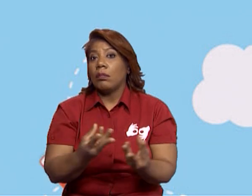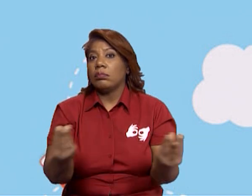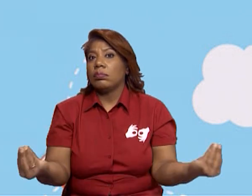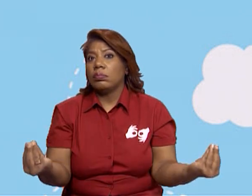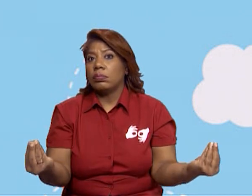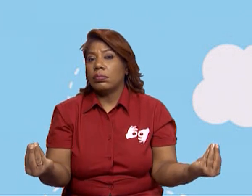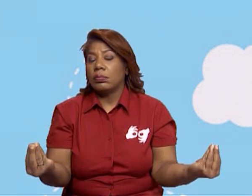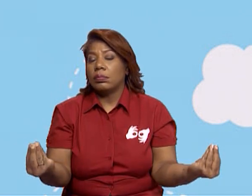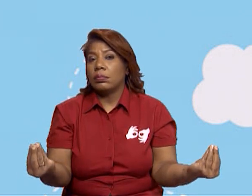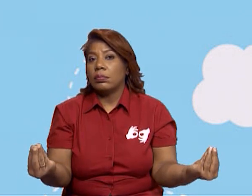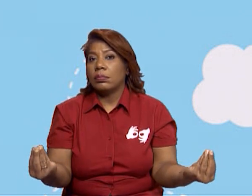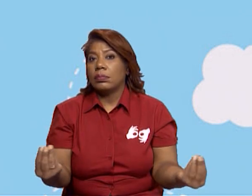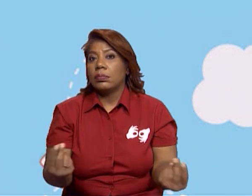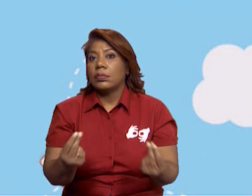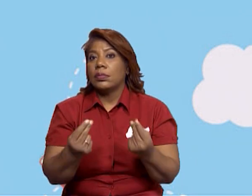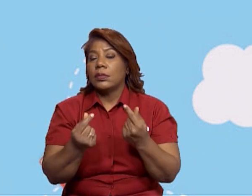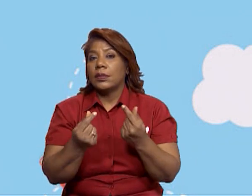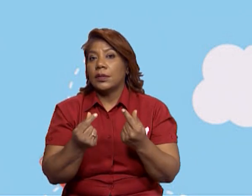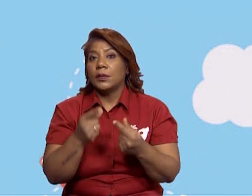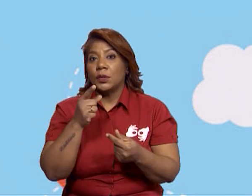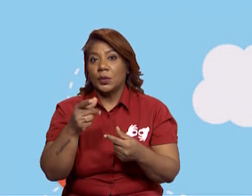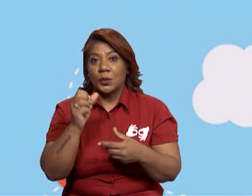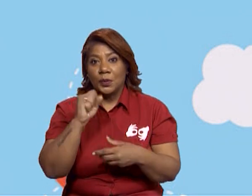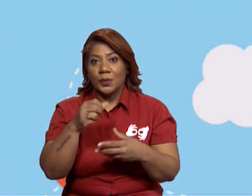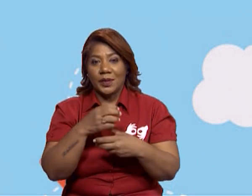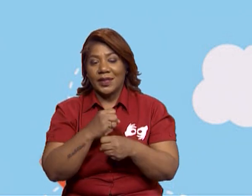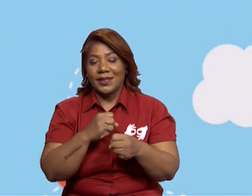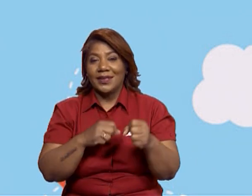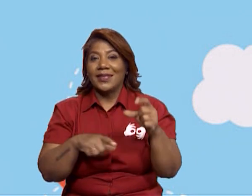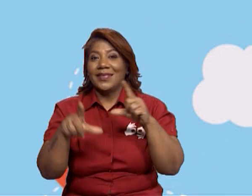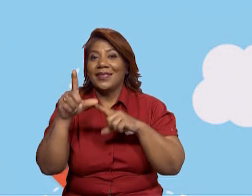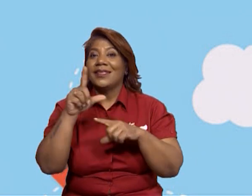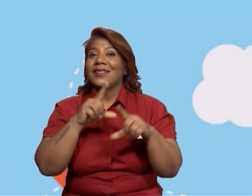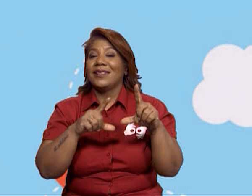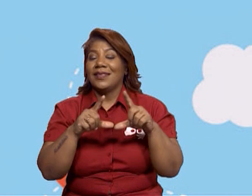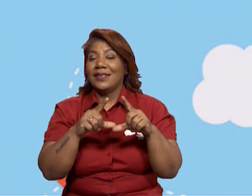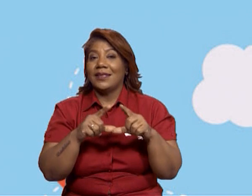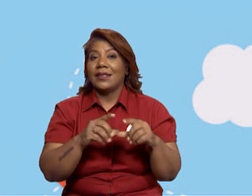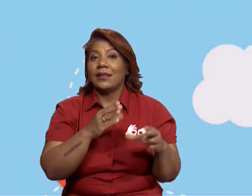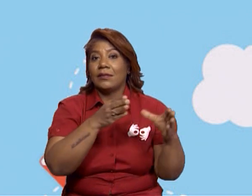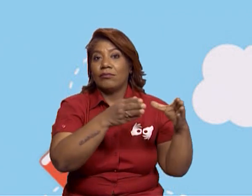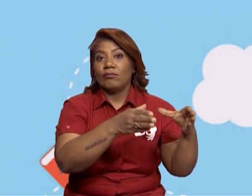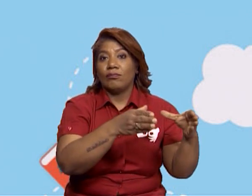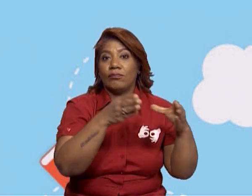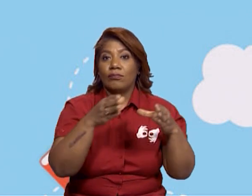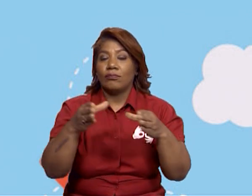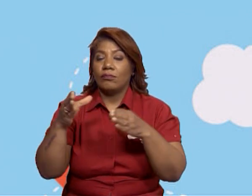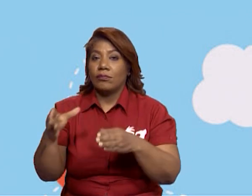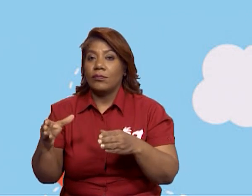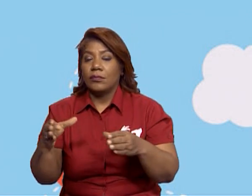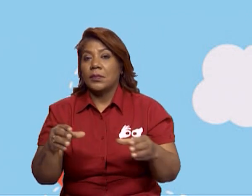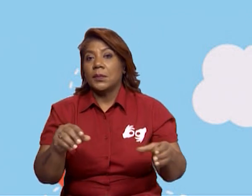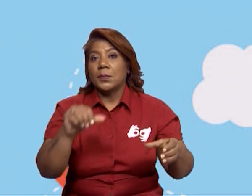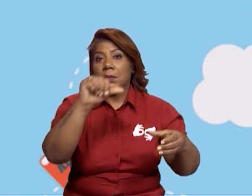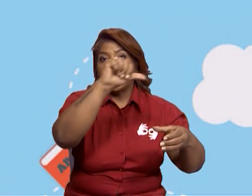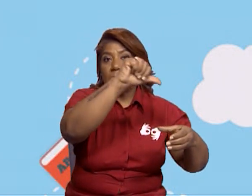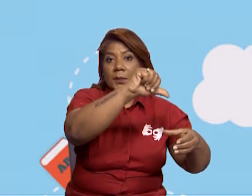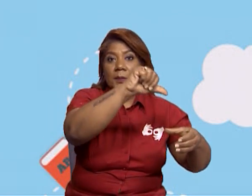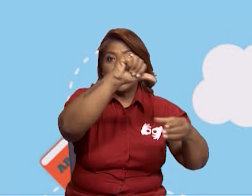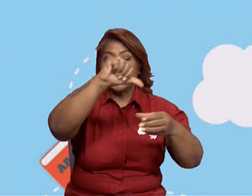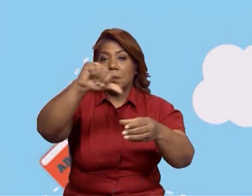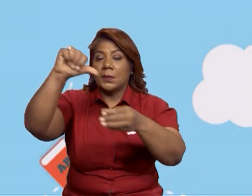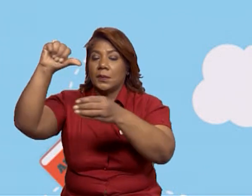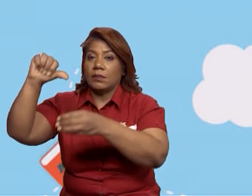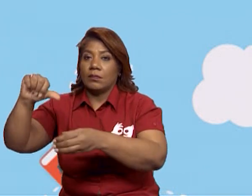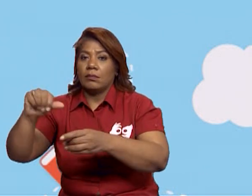rápido? Ustedes pueden hacer también el experimento y la prueba, buscar 3 recipientes diferentes, colocar la misma cantidad de agua y